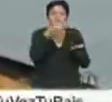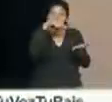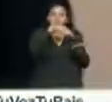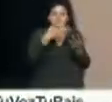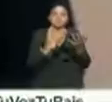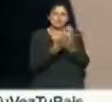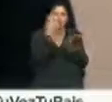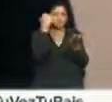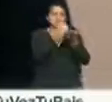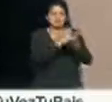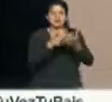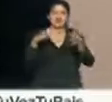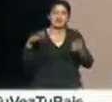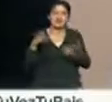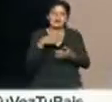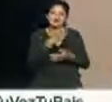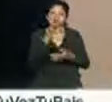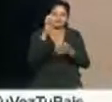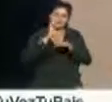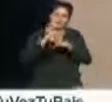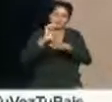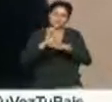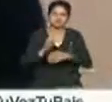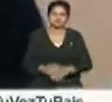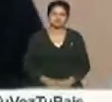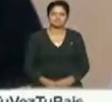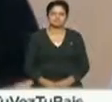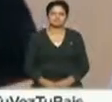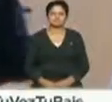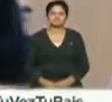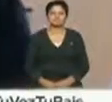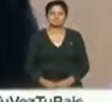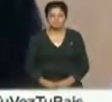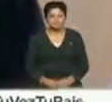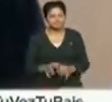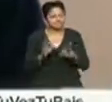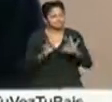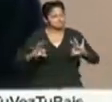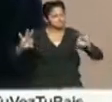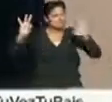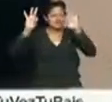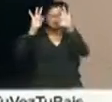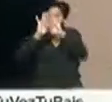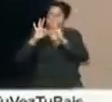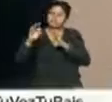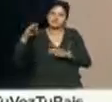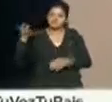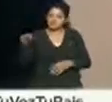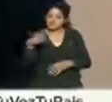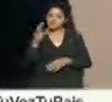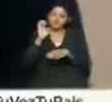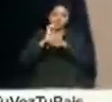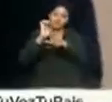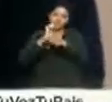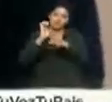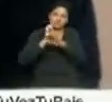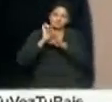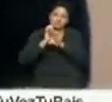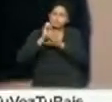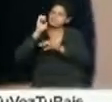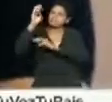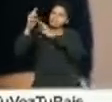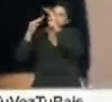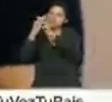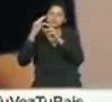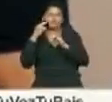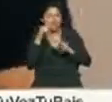del Ecuador. La marca sectorial es un elemento fundamental de competitividad a nivel del mundo y